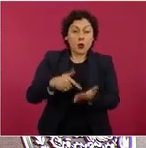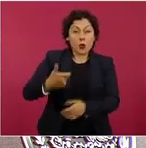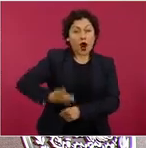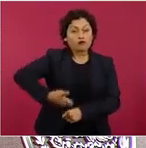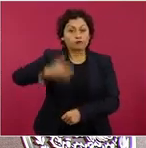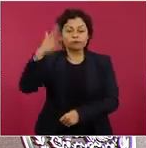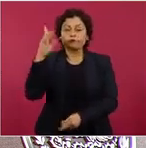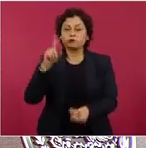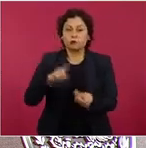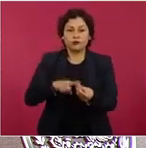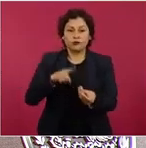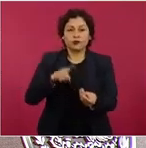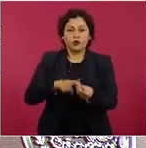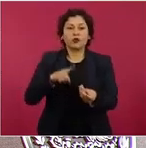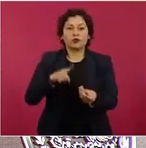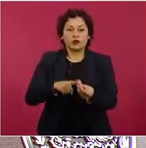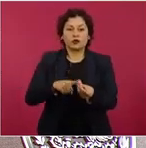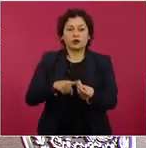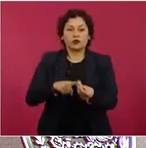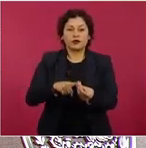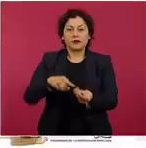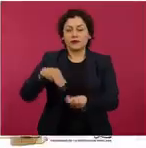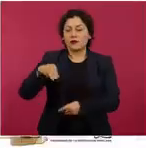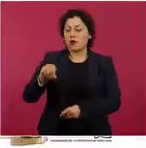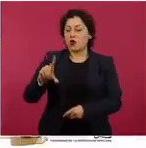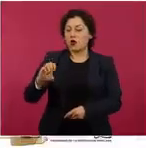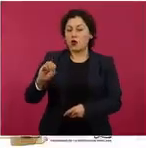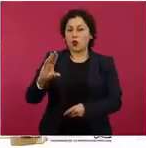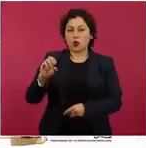caro, con el margen más alto, fue en